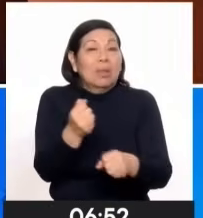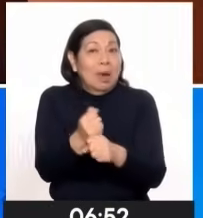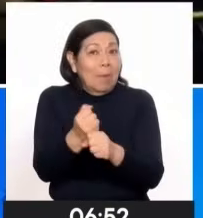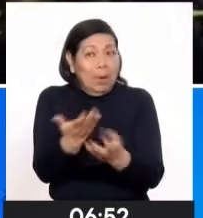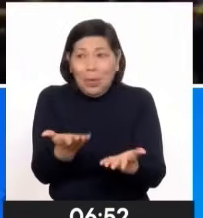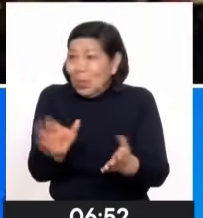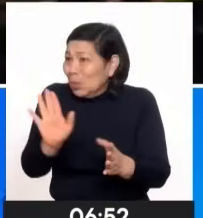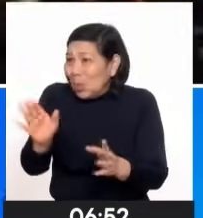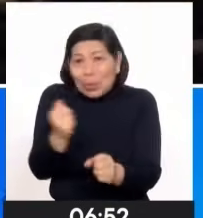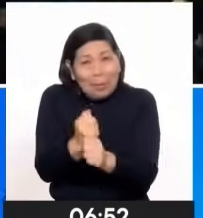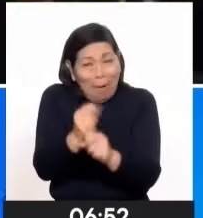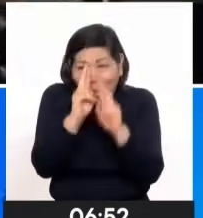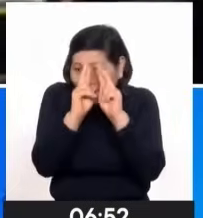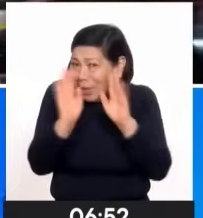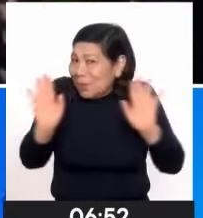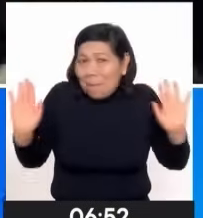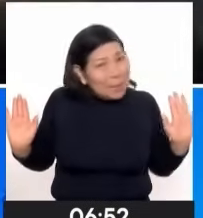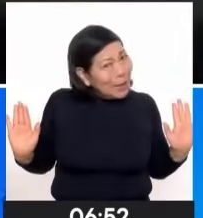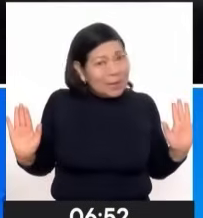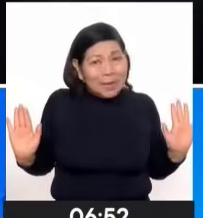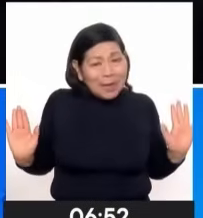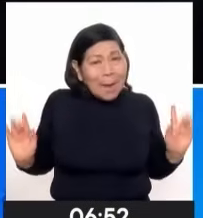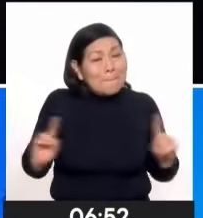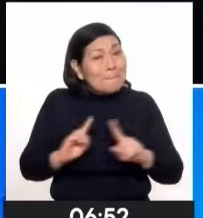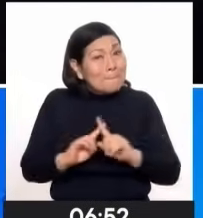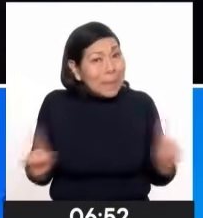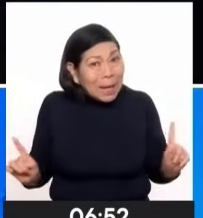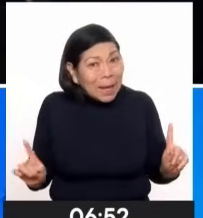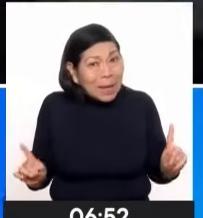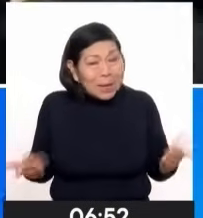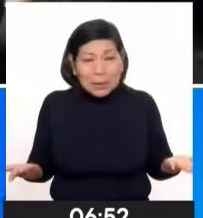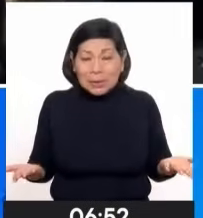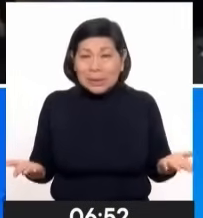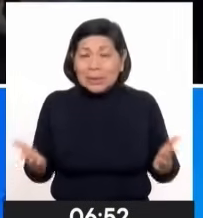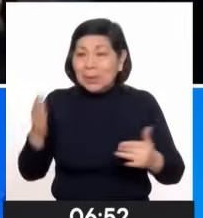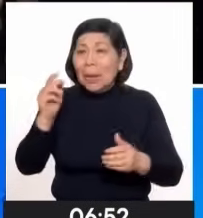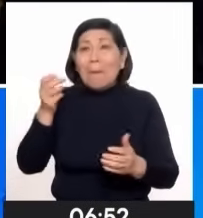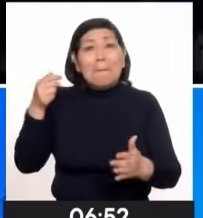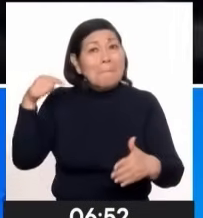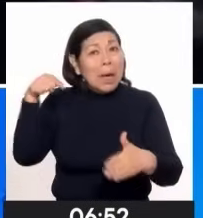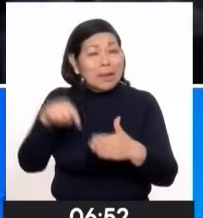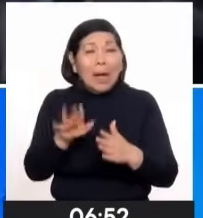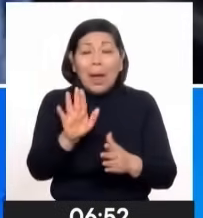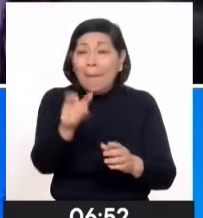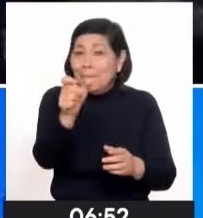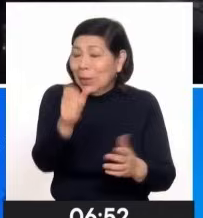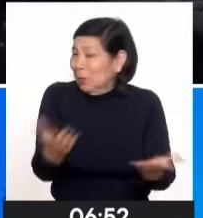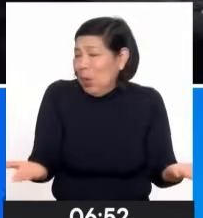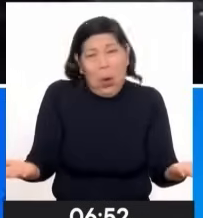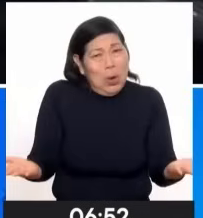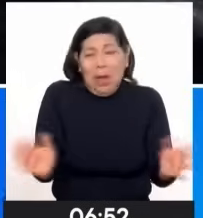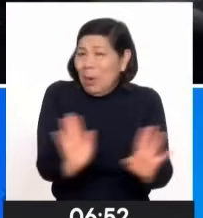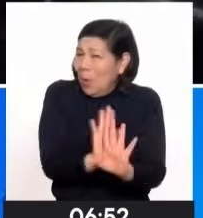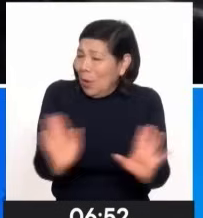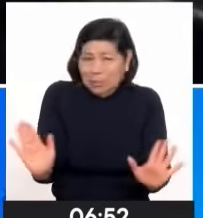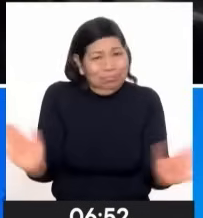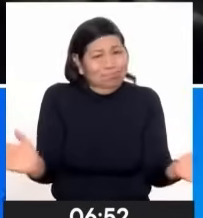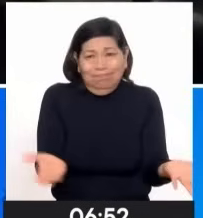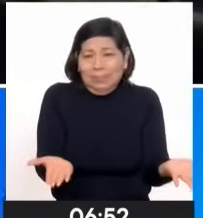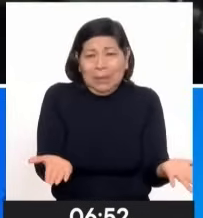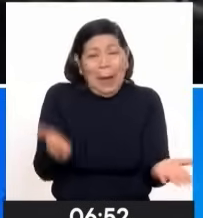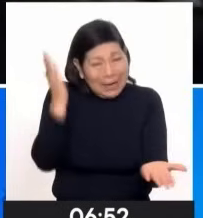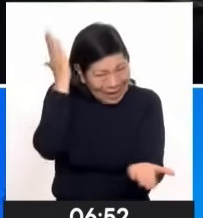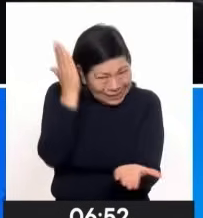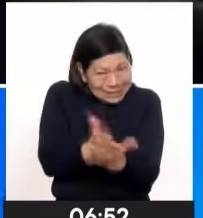estaba realizando su trabajo pero en este punto se logró pues eh acabar con la vida de una persona zona Y eso Por supuesto merece la